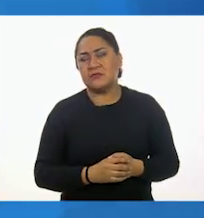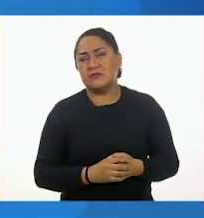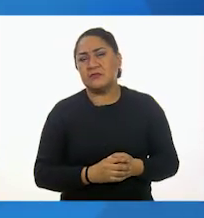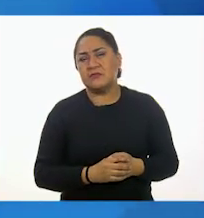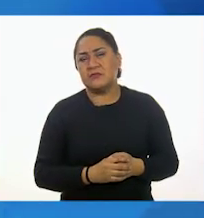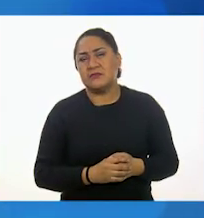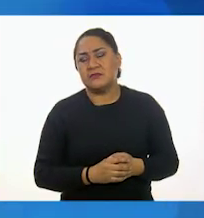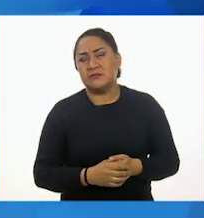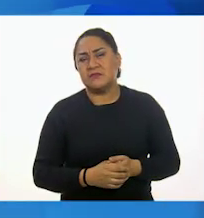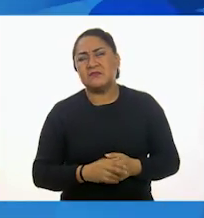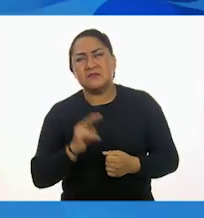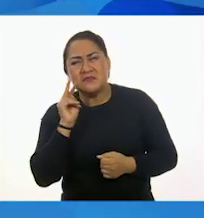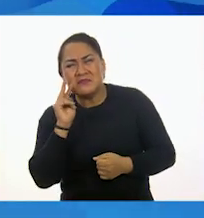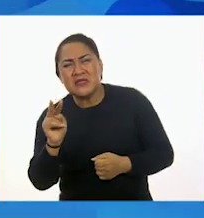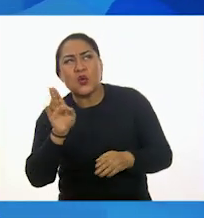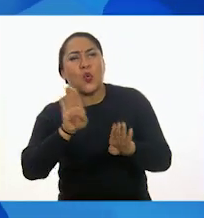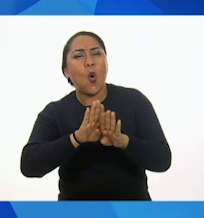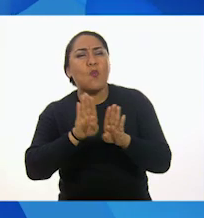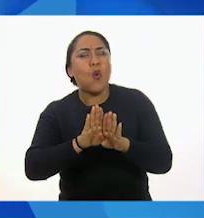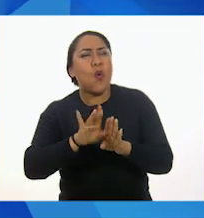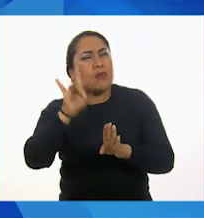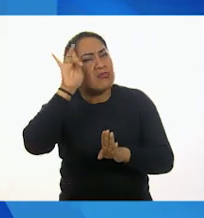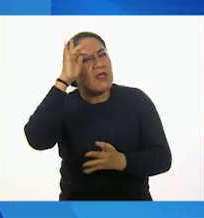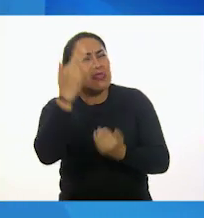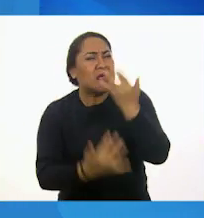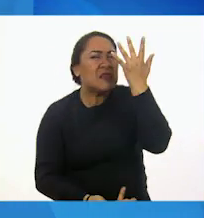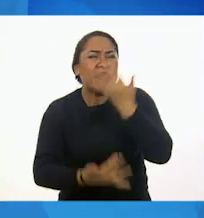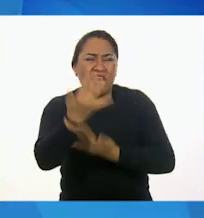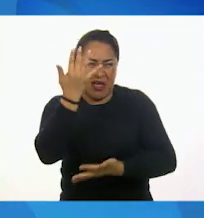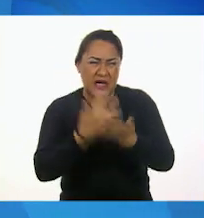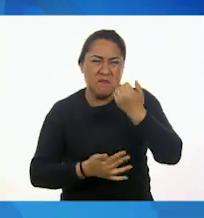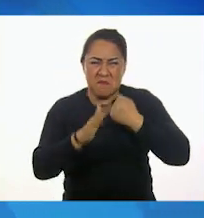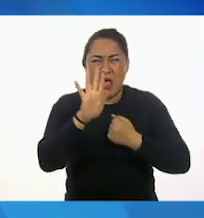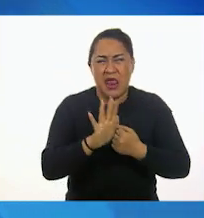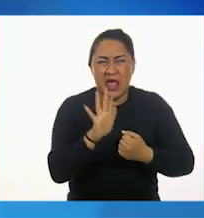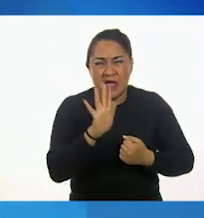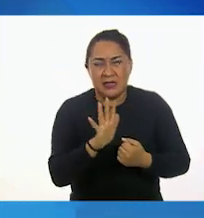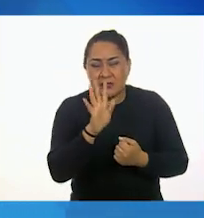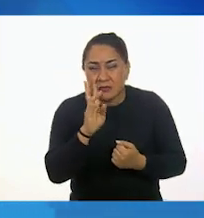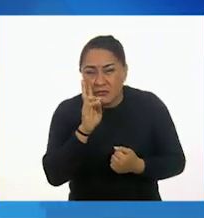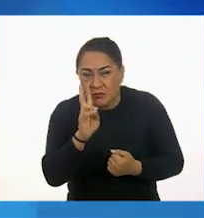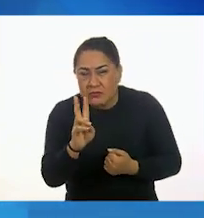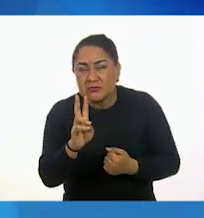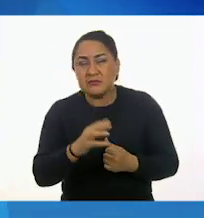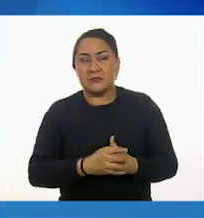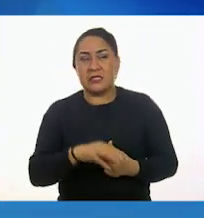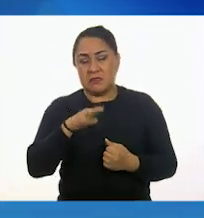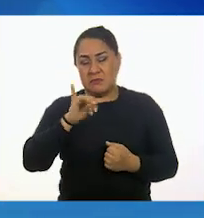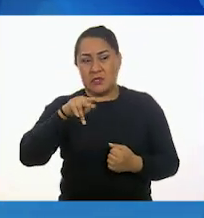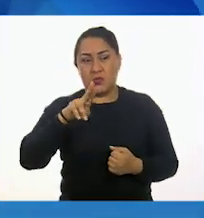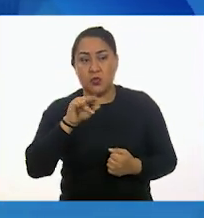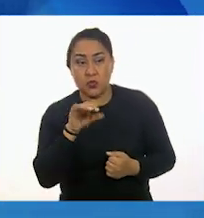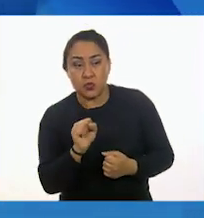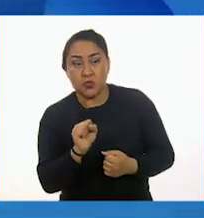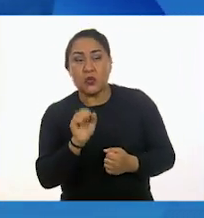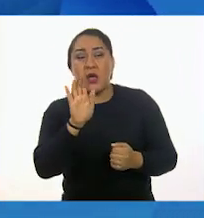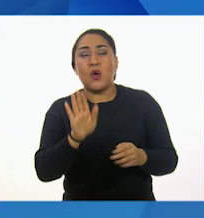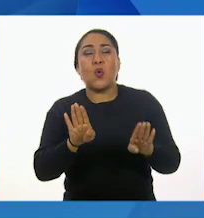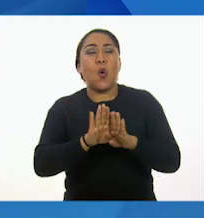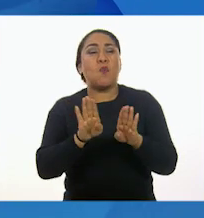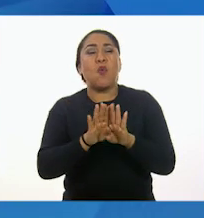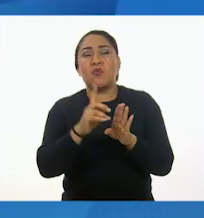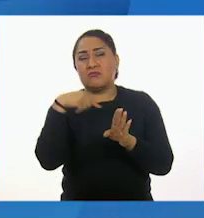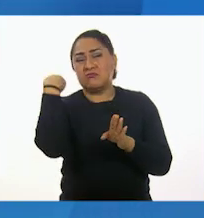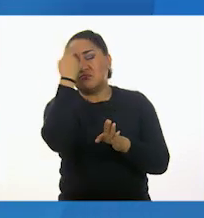Doré, del infierno de Dante. Pareciera ser Minos, petrificado con